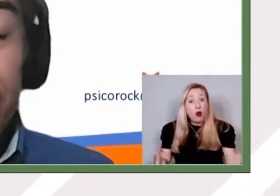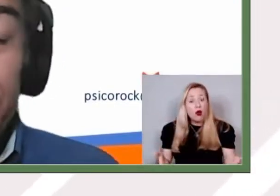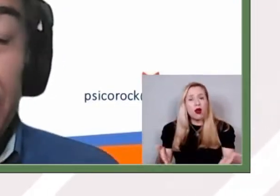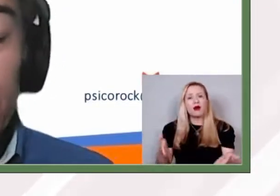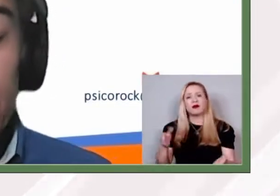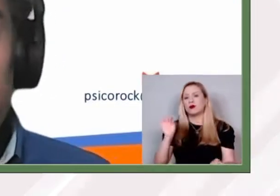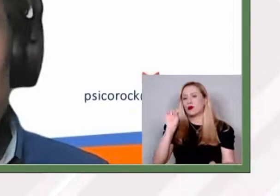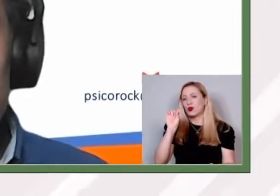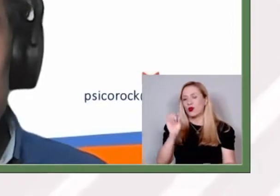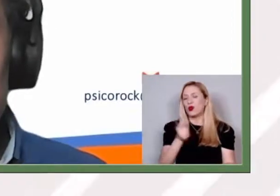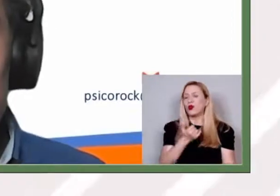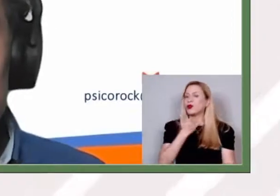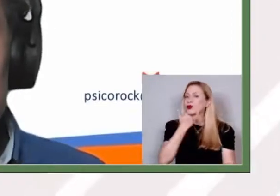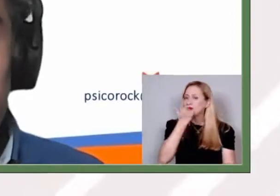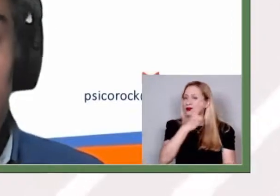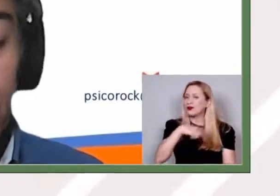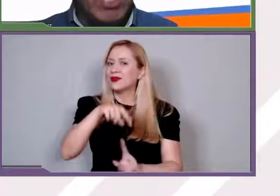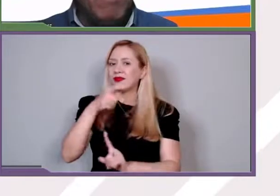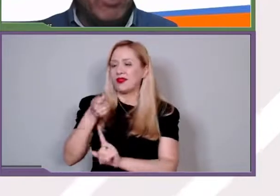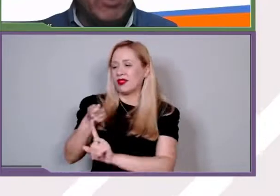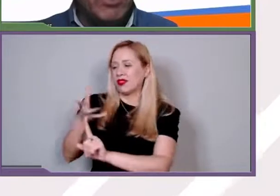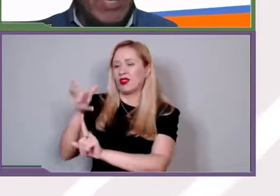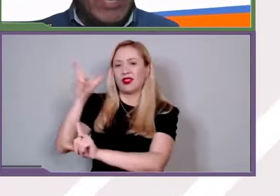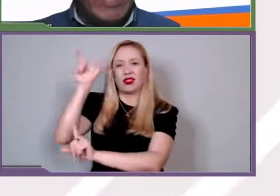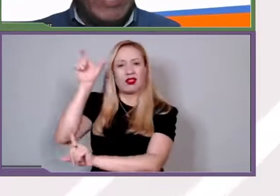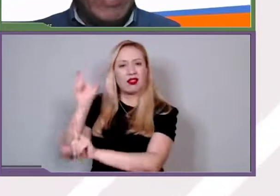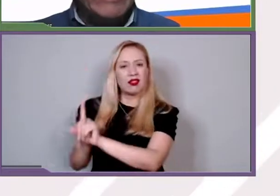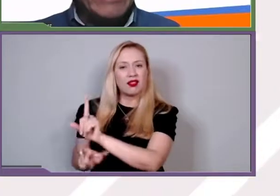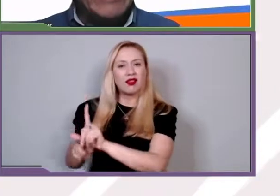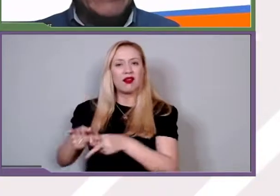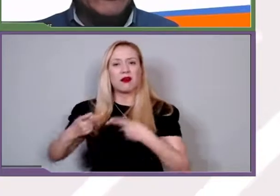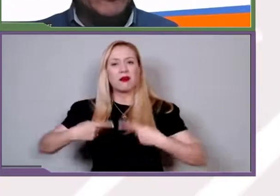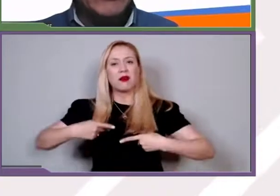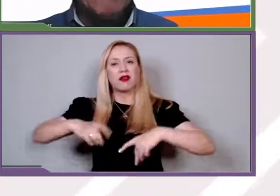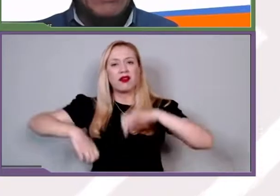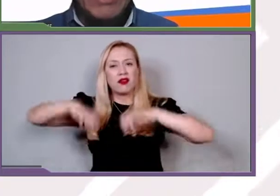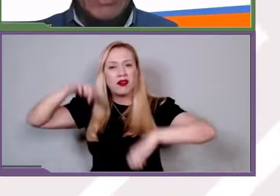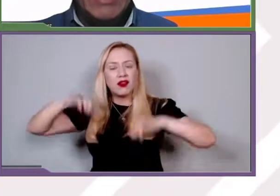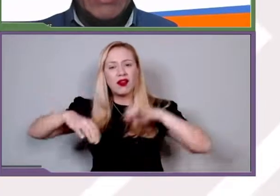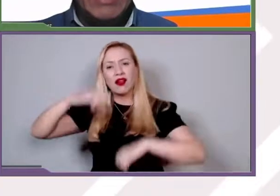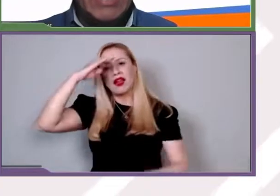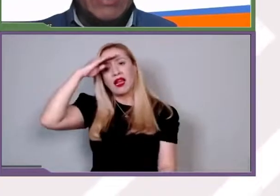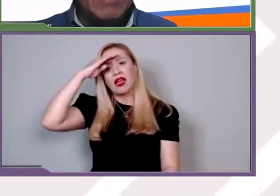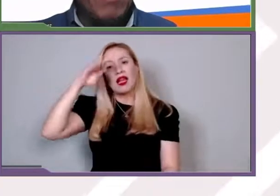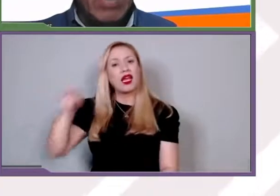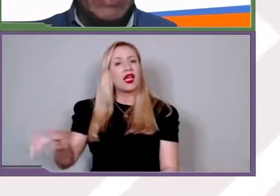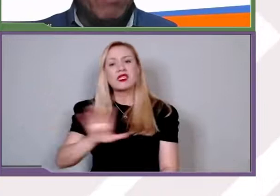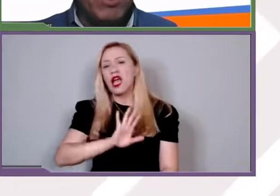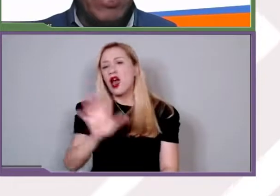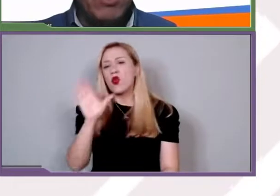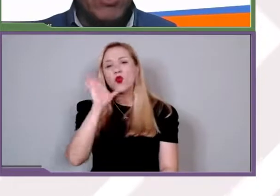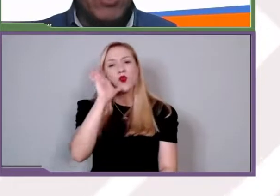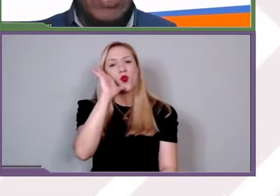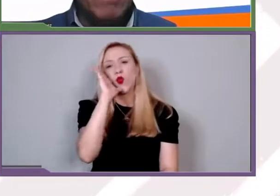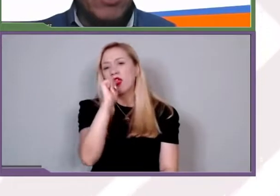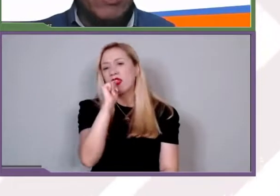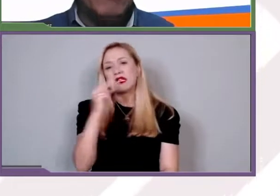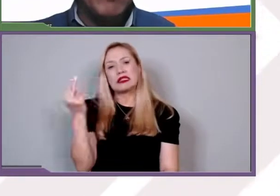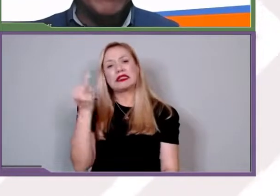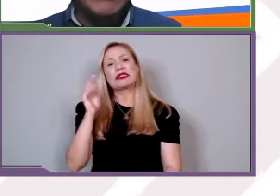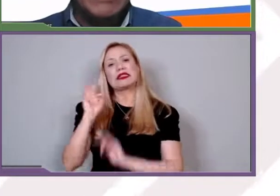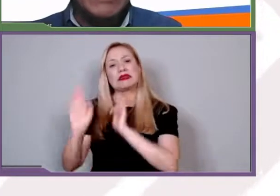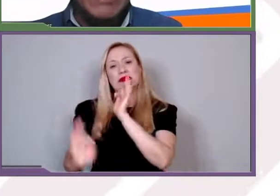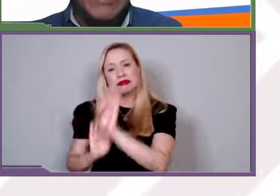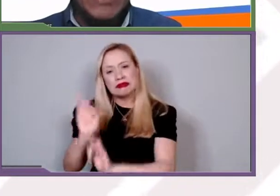Eh, de estos prejuicios, estereotipos, se cree que son dependientes al 100%, ¿no? Las